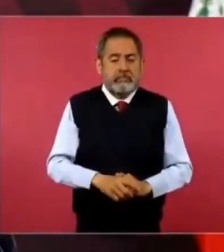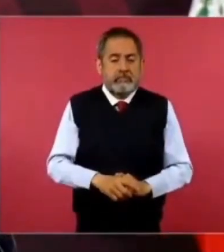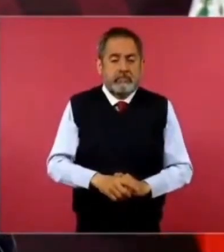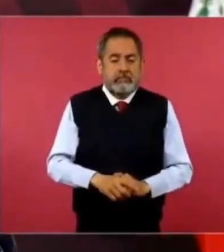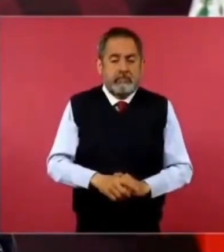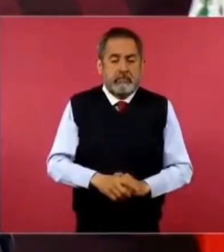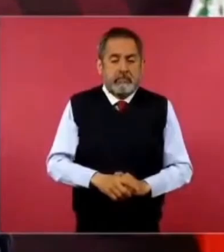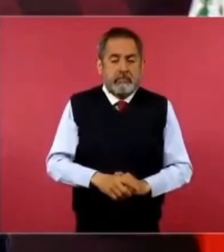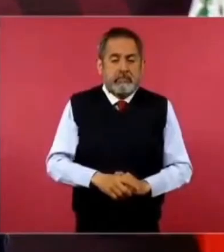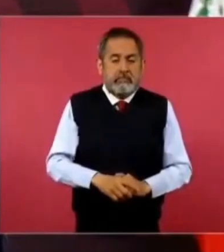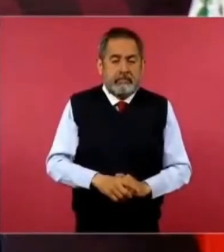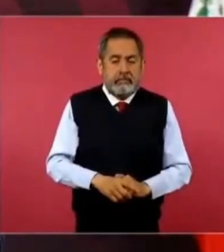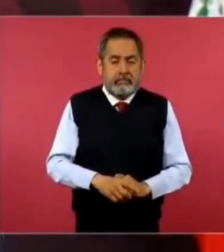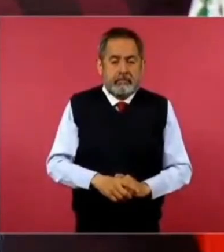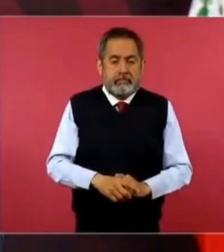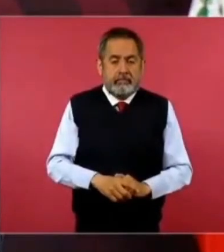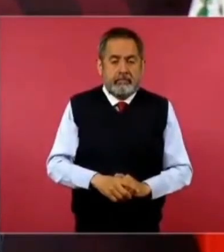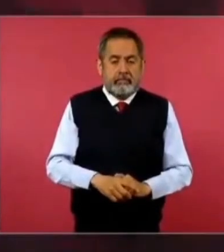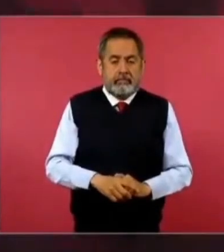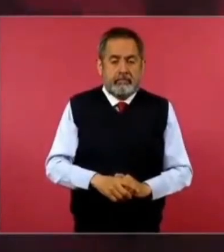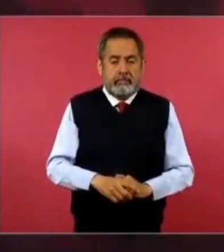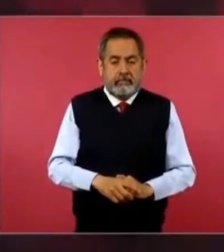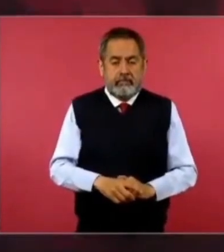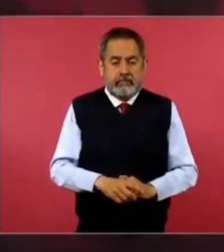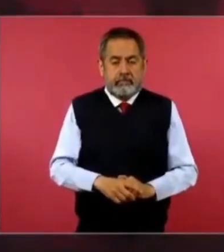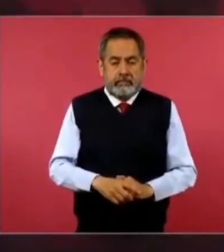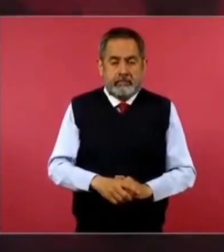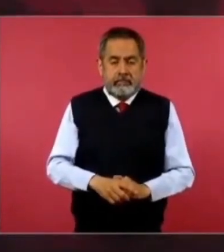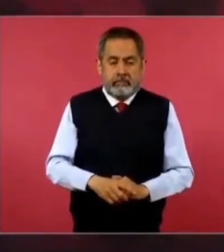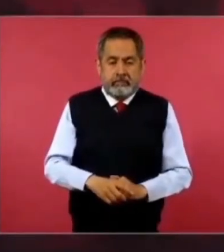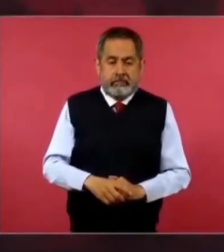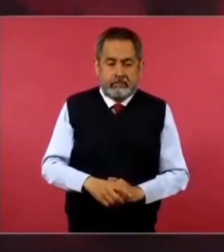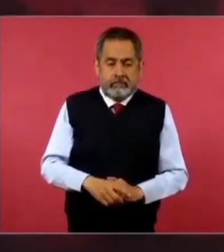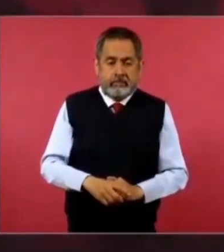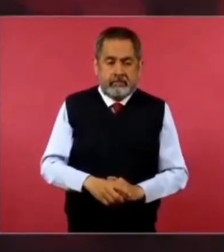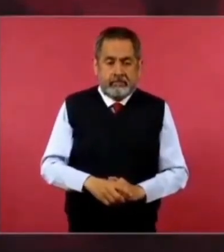es una pelota